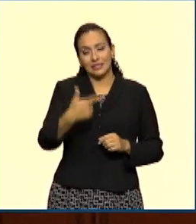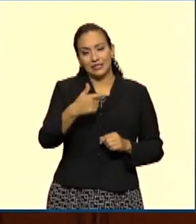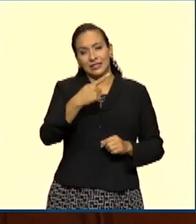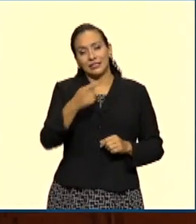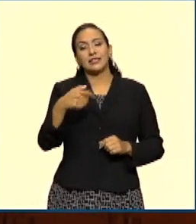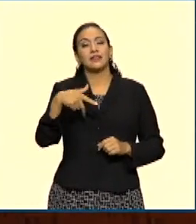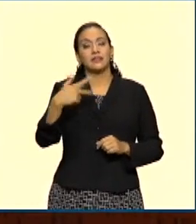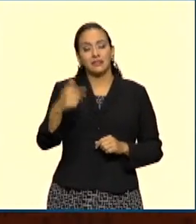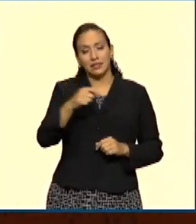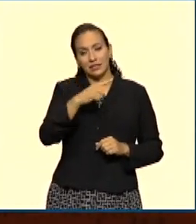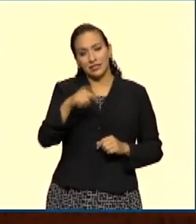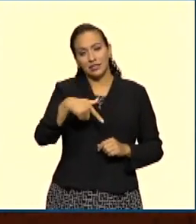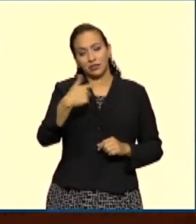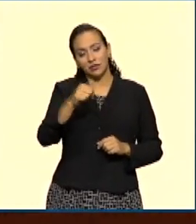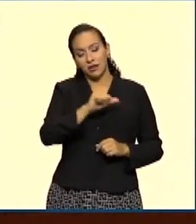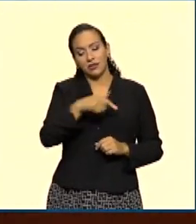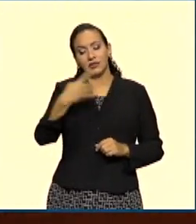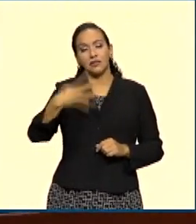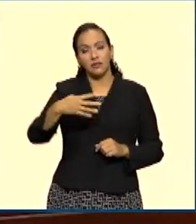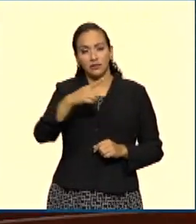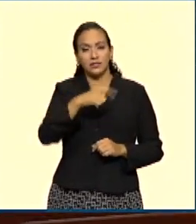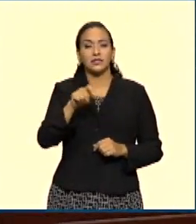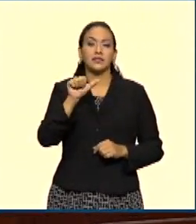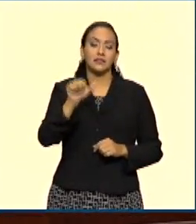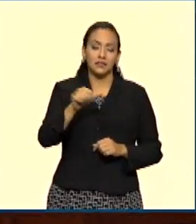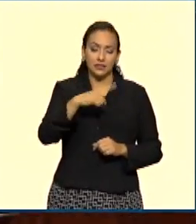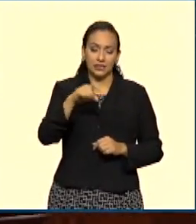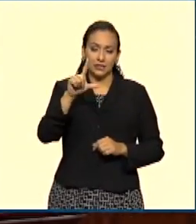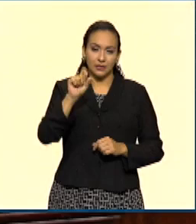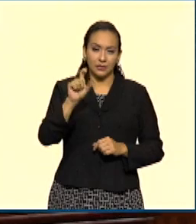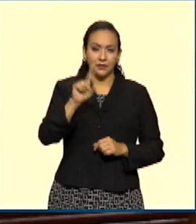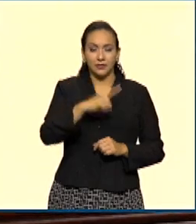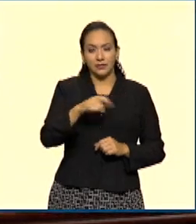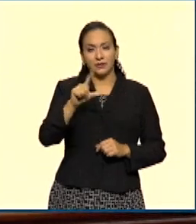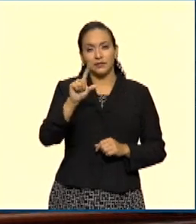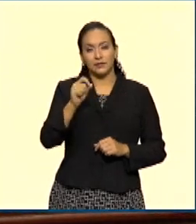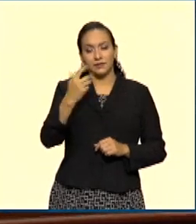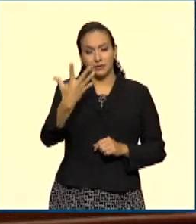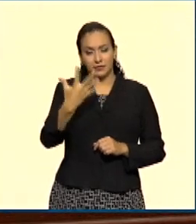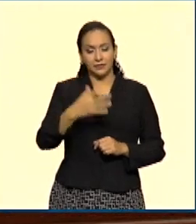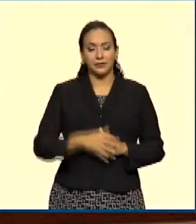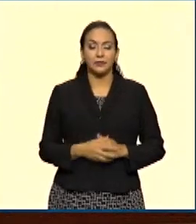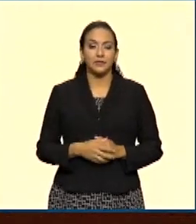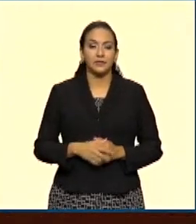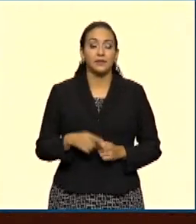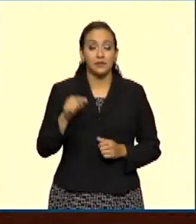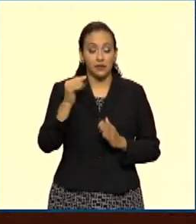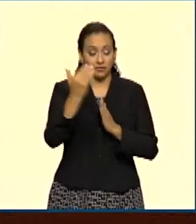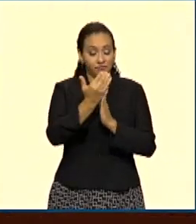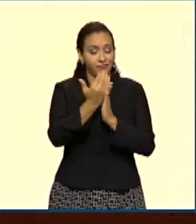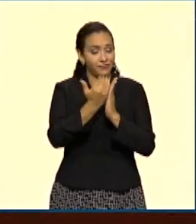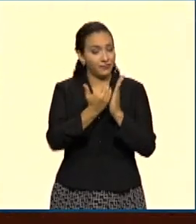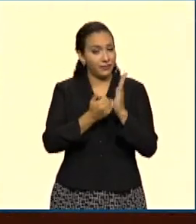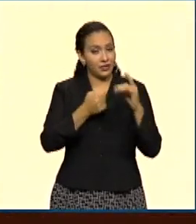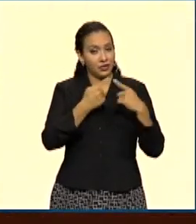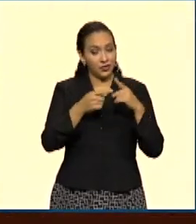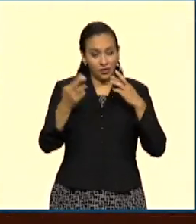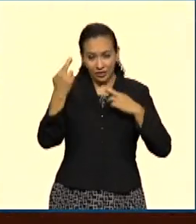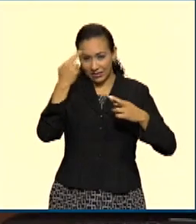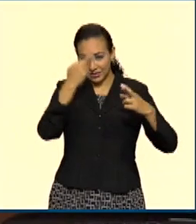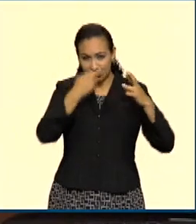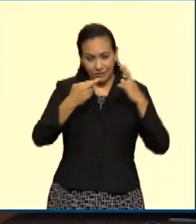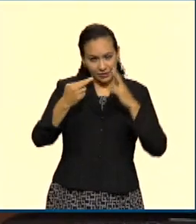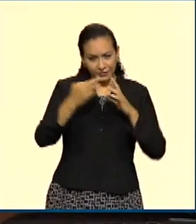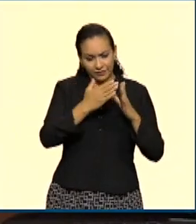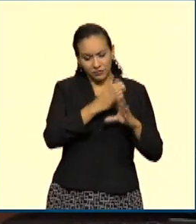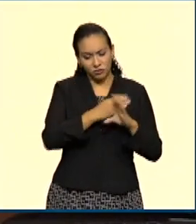104, 106 a 112, 114, 116, 120, 124 y 125 que regulan la extinción de dominio